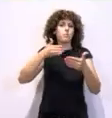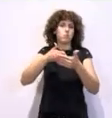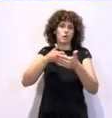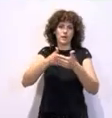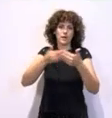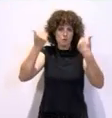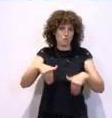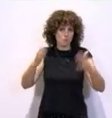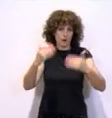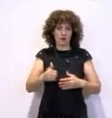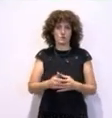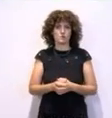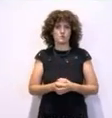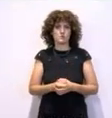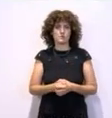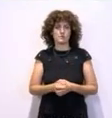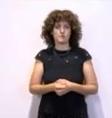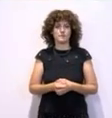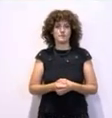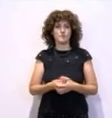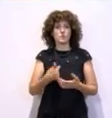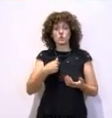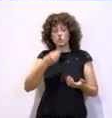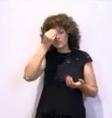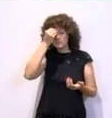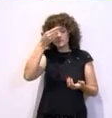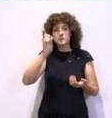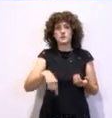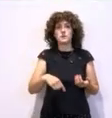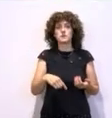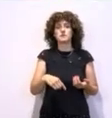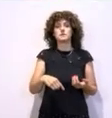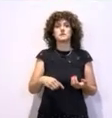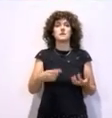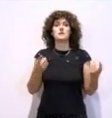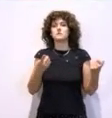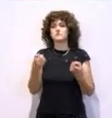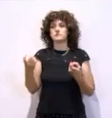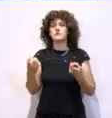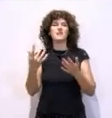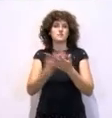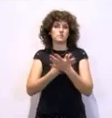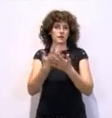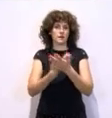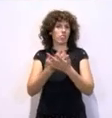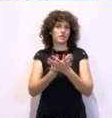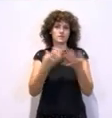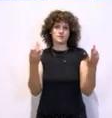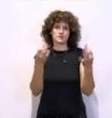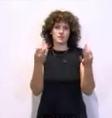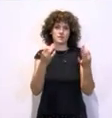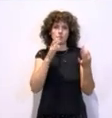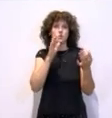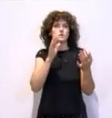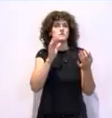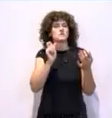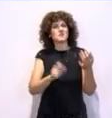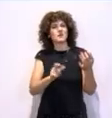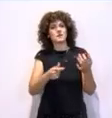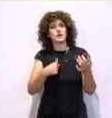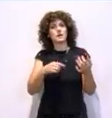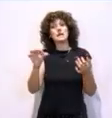inhumano. También creo que en ese sentido merecemos explicaciones. Y en ocasiones, mire, Sergio